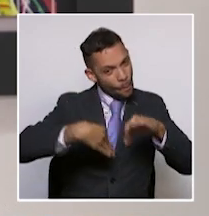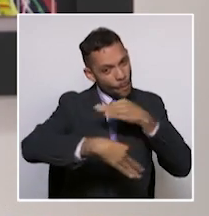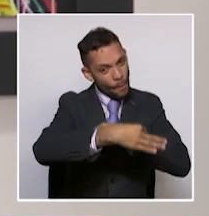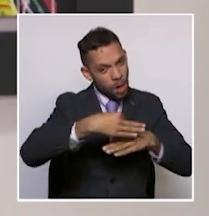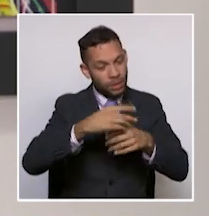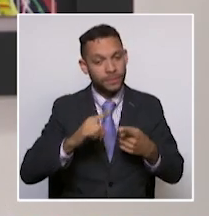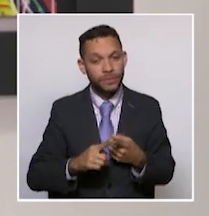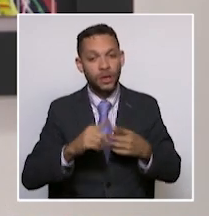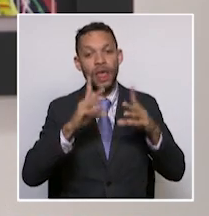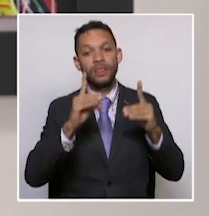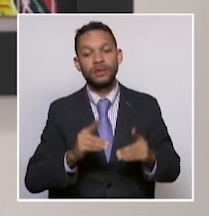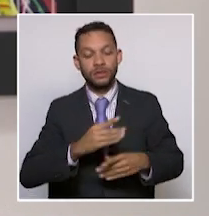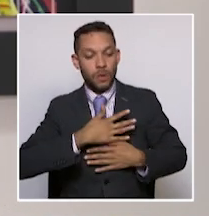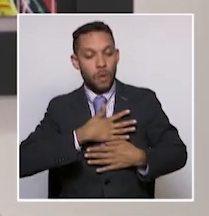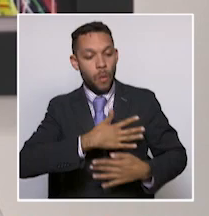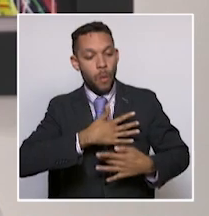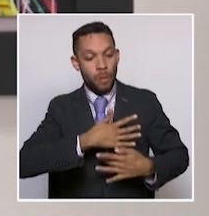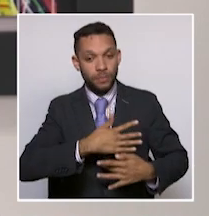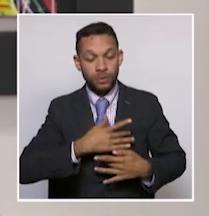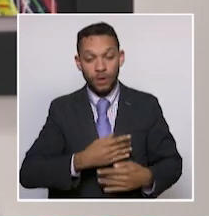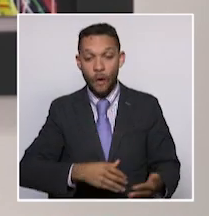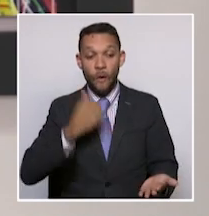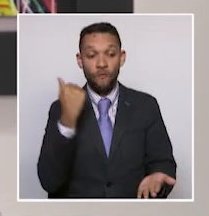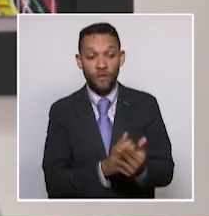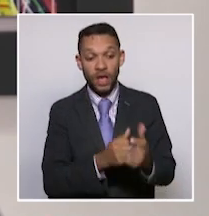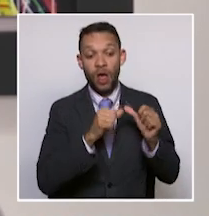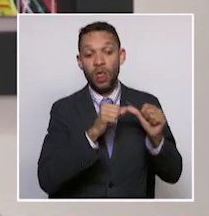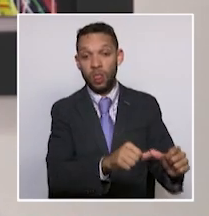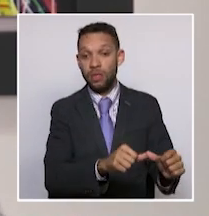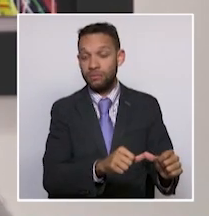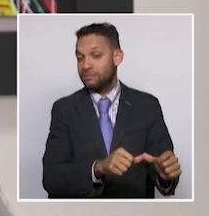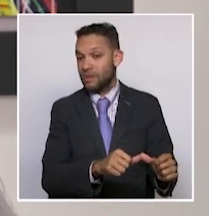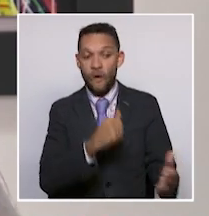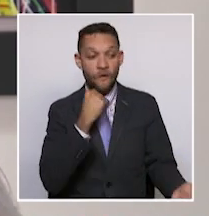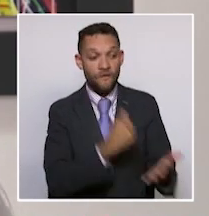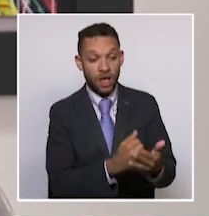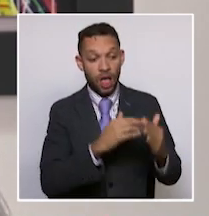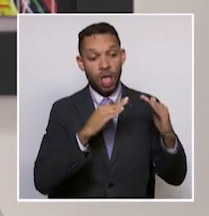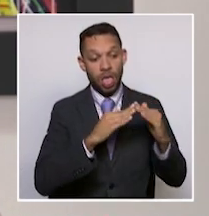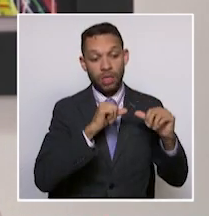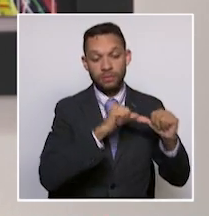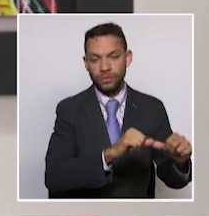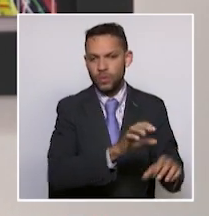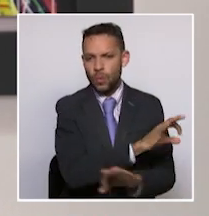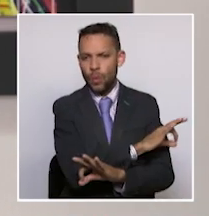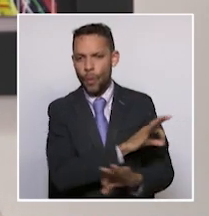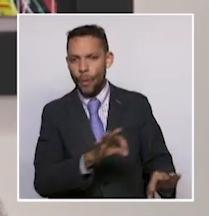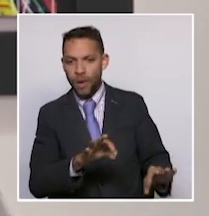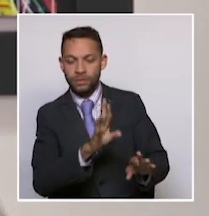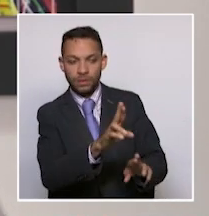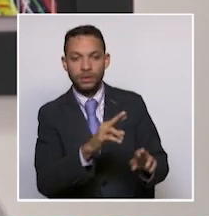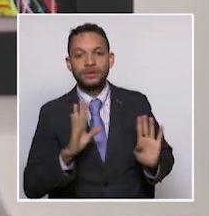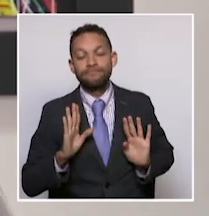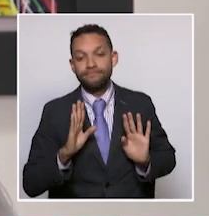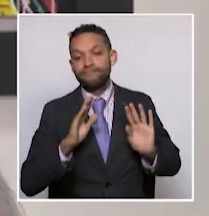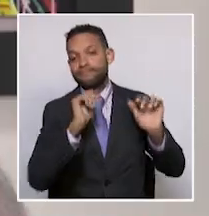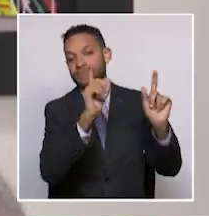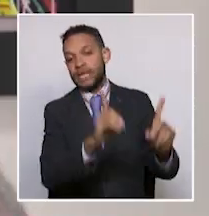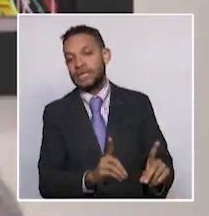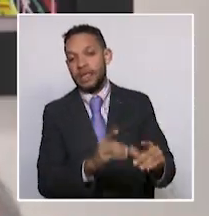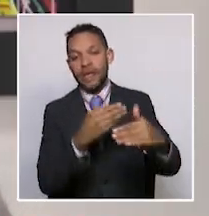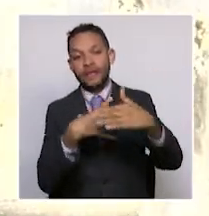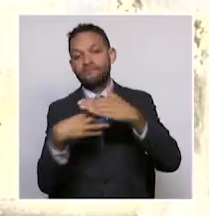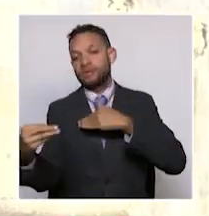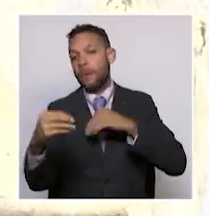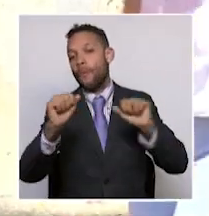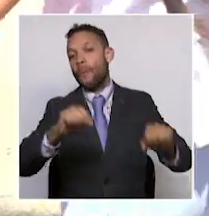es voluntario, ahí no se puede quedar de manera obligatoria, no puede permanecer encerrado y que se quede ahí. Si ellos cuando deseen salir,